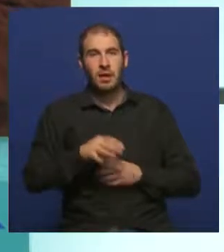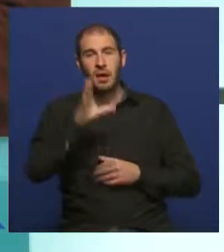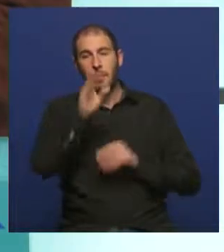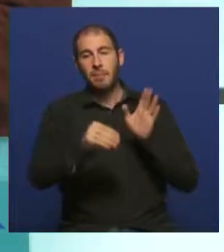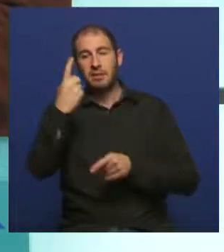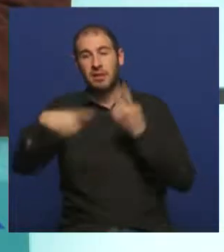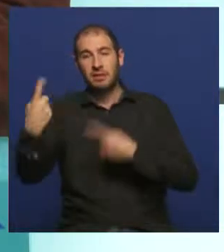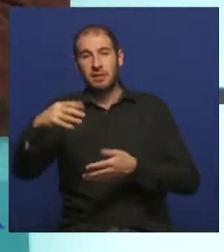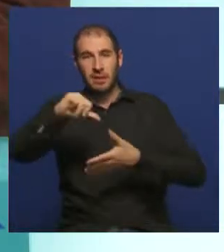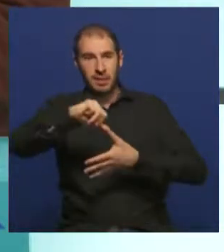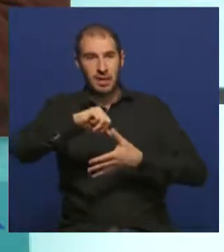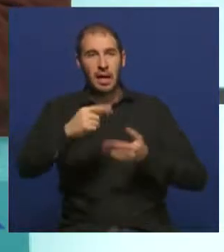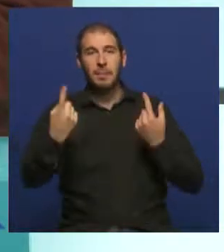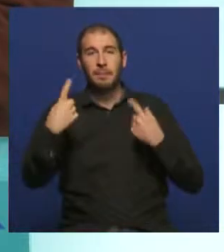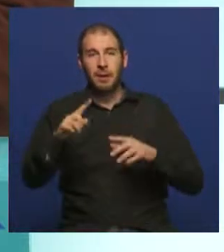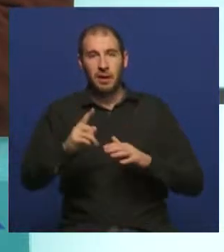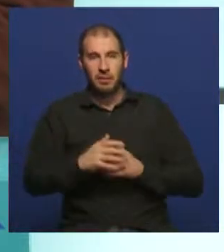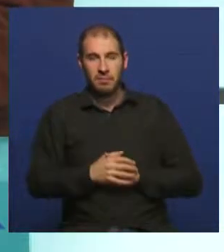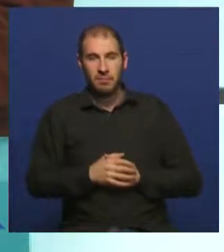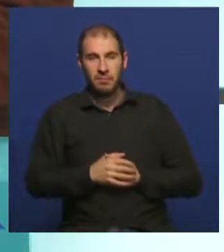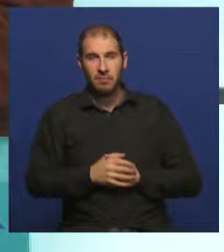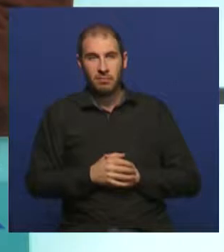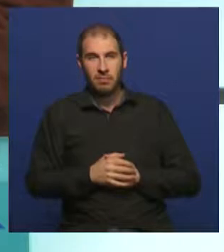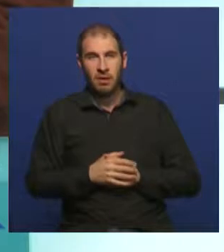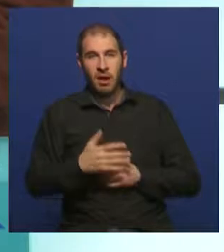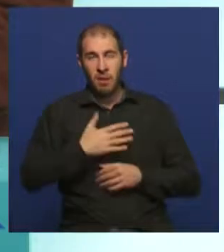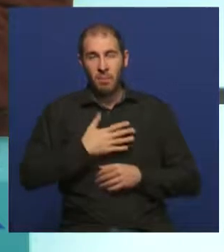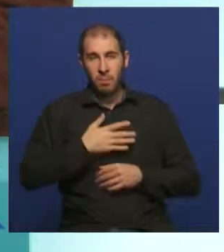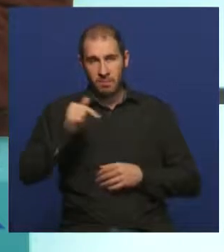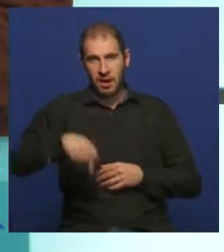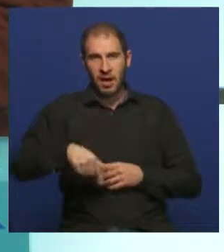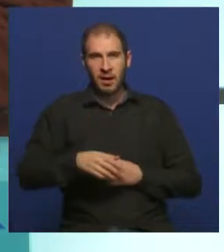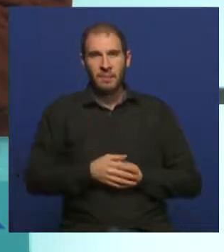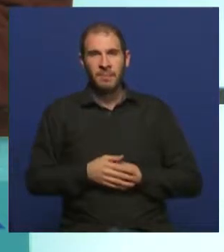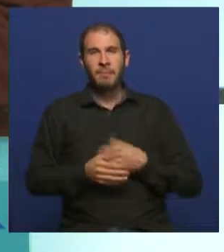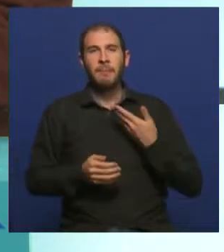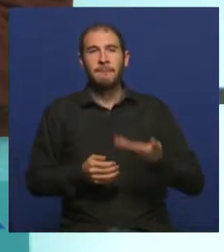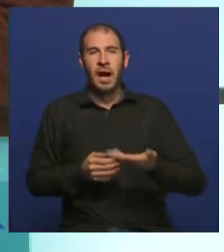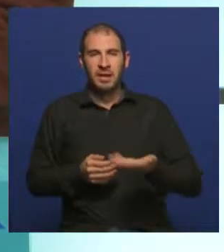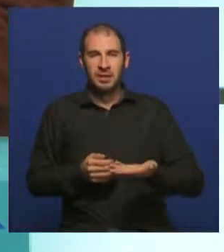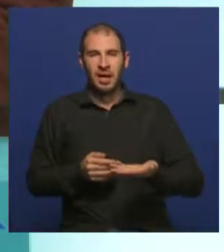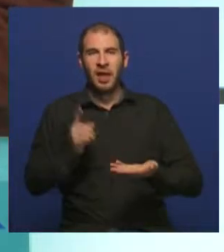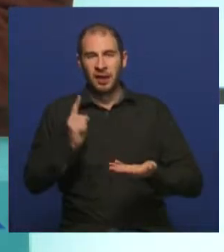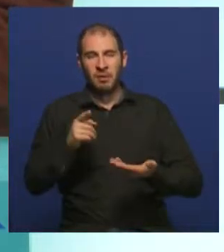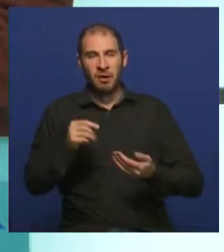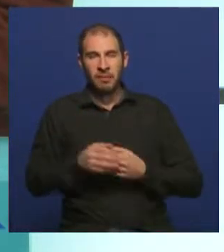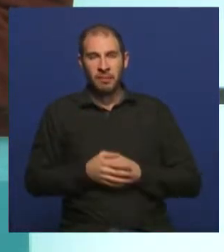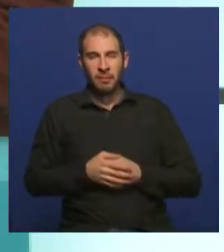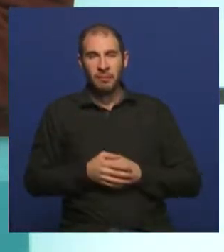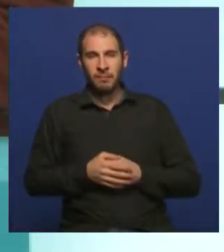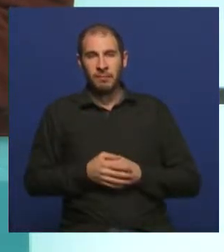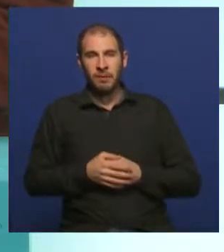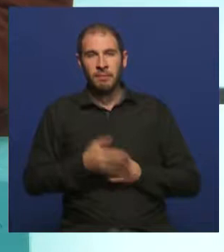países latinoamericanos. Pero en el nuestro en particular, la base, incluso reconocido por los